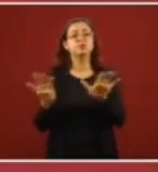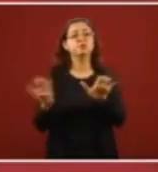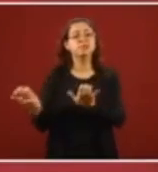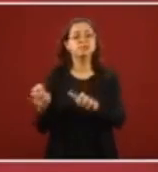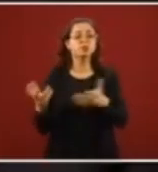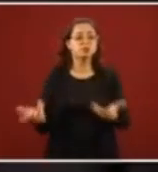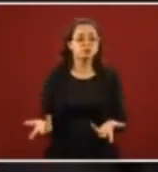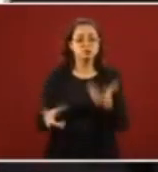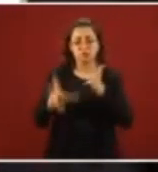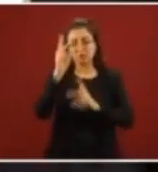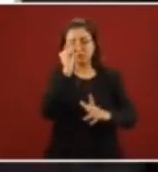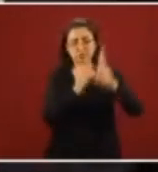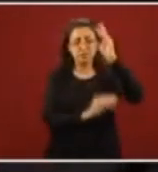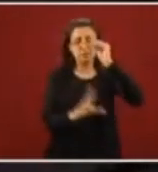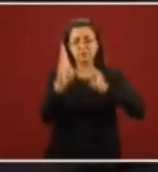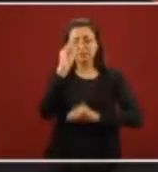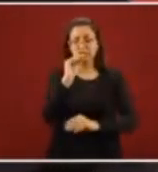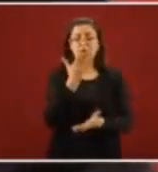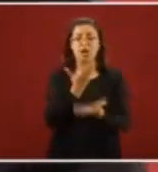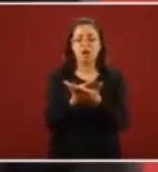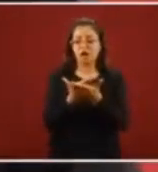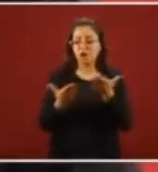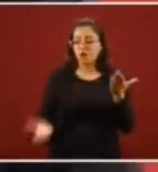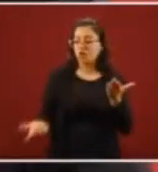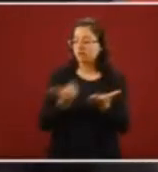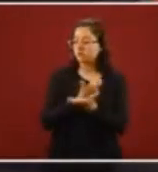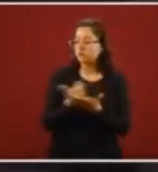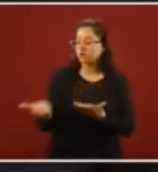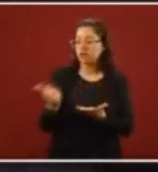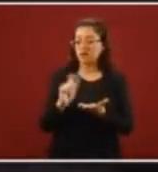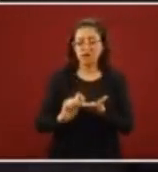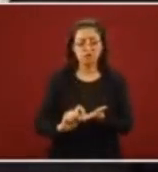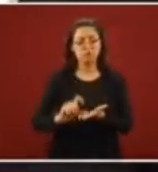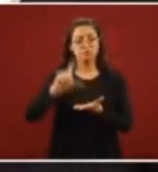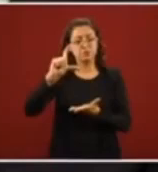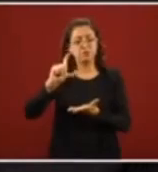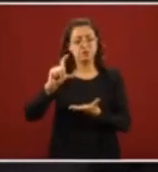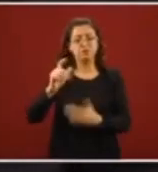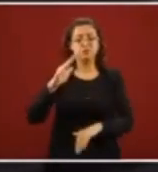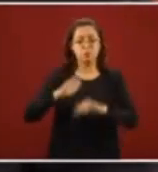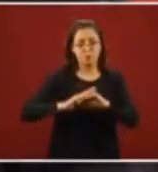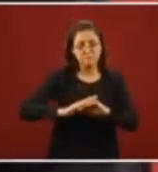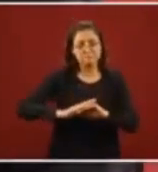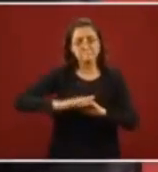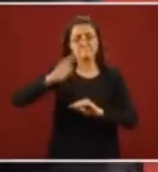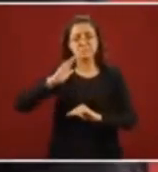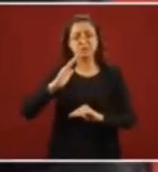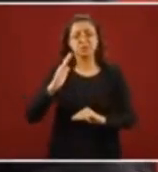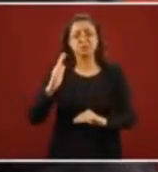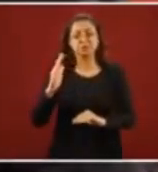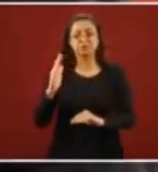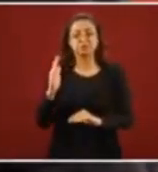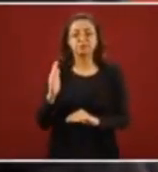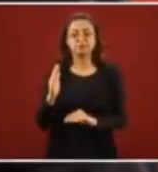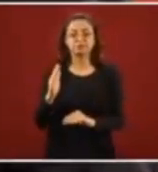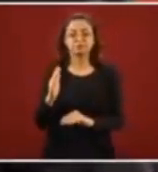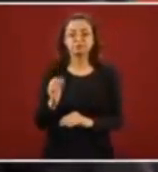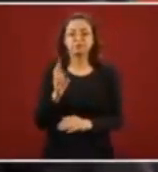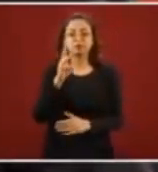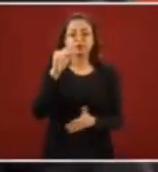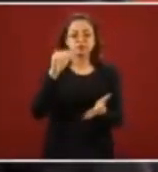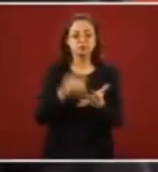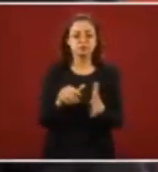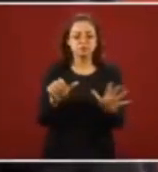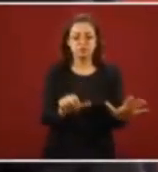Ahora que aumentó el salario mínimo y ya es de más de tres mil